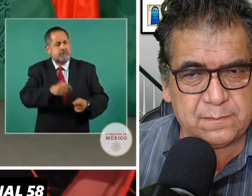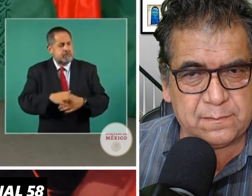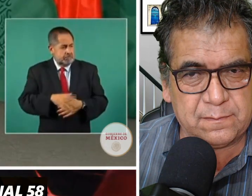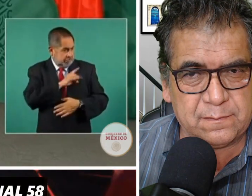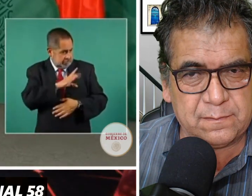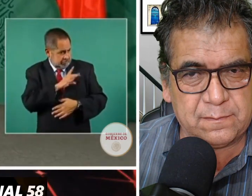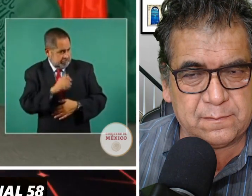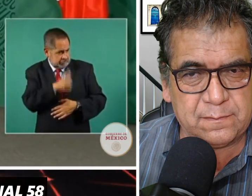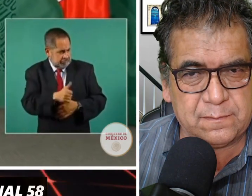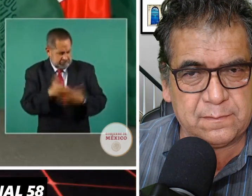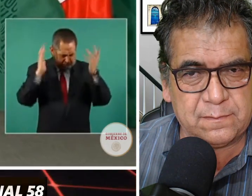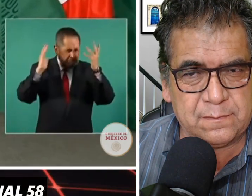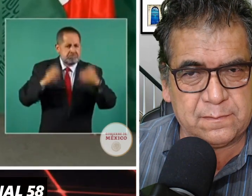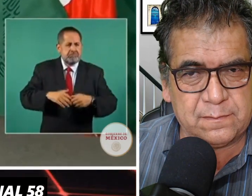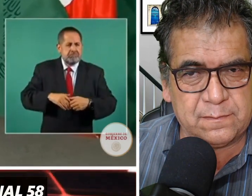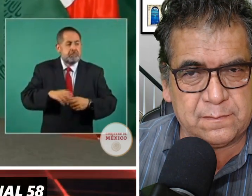debe, nada teme.